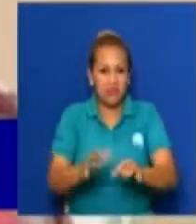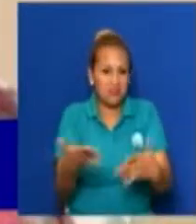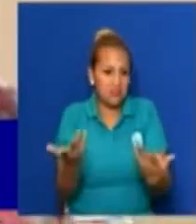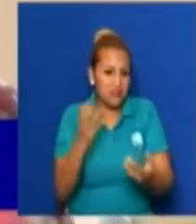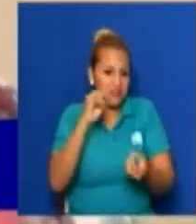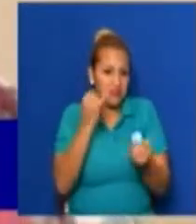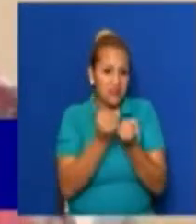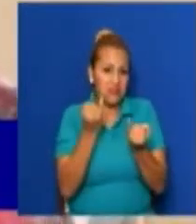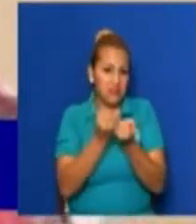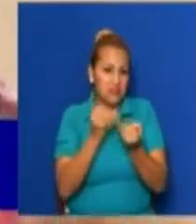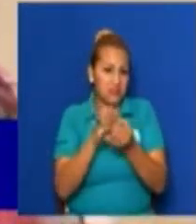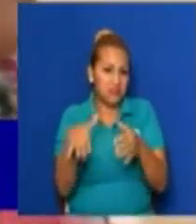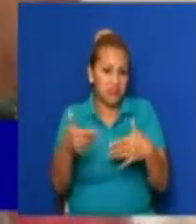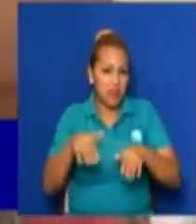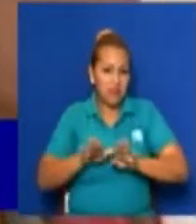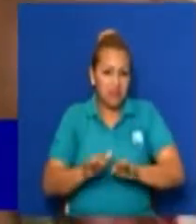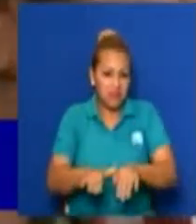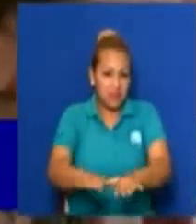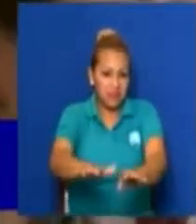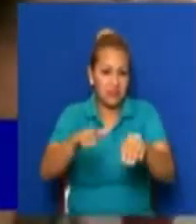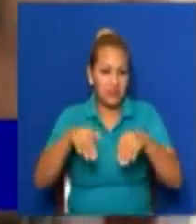abogados,